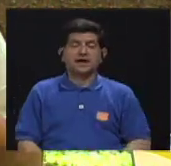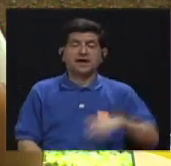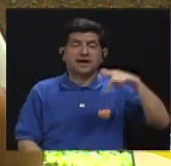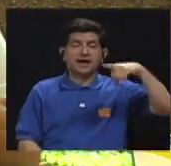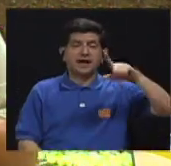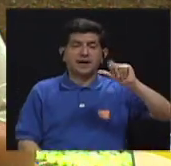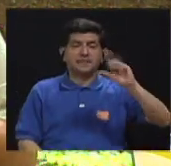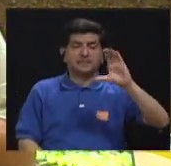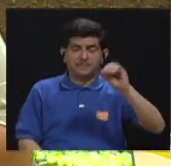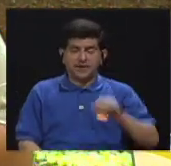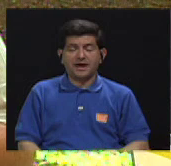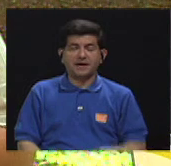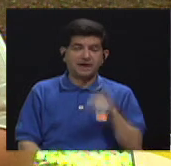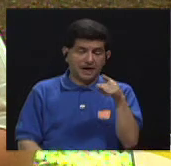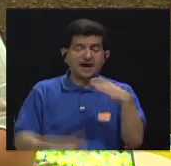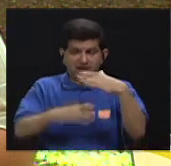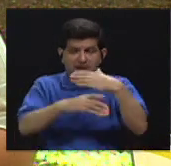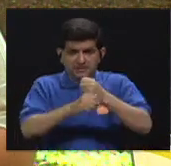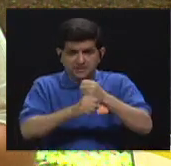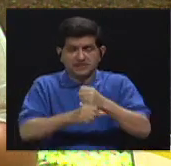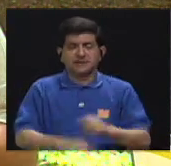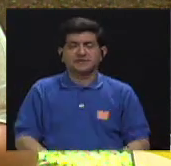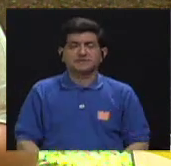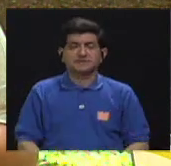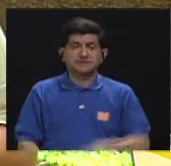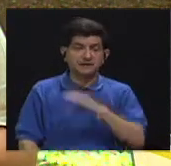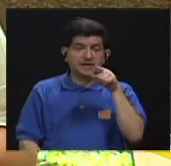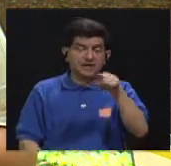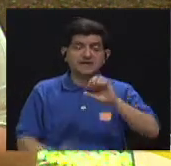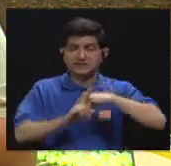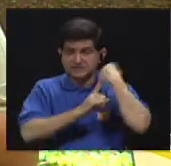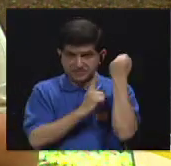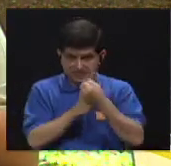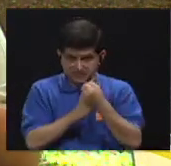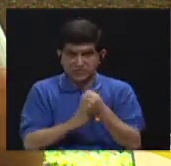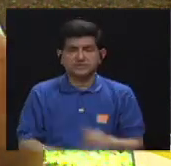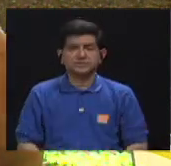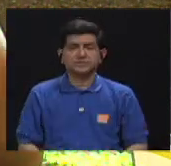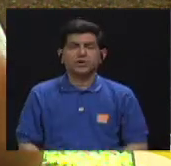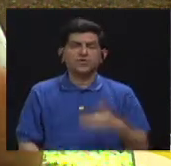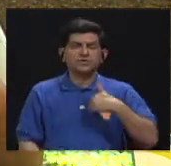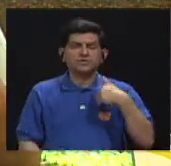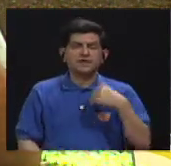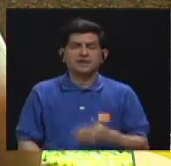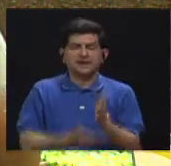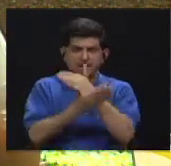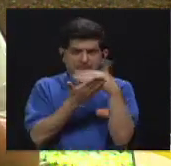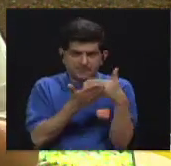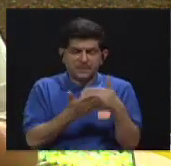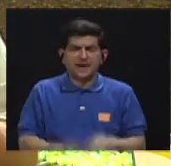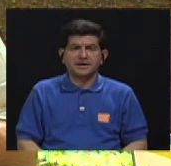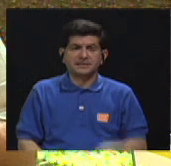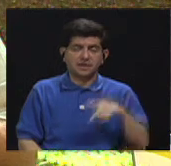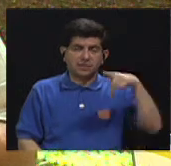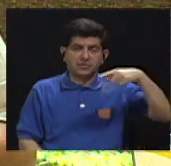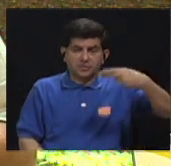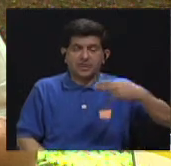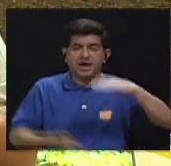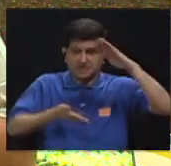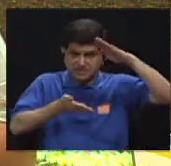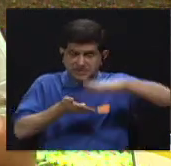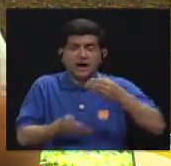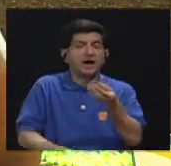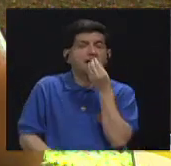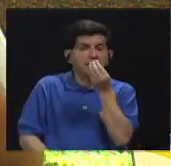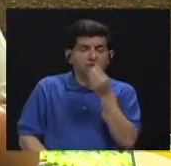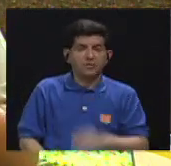bacteriana o biofilme dental, como se le dice actualmente, y eso provoca que haya un espacio para que cuando baja ese pH, cuando comemos,